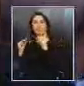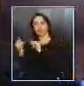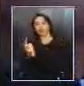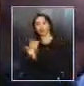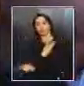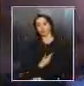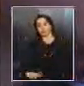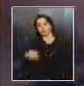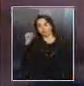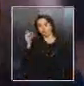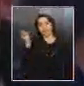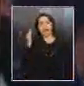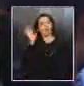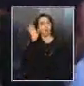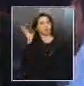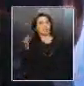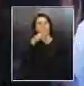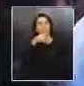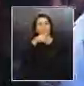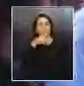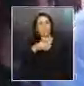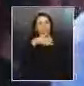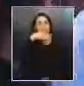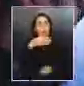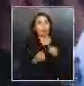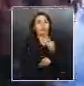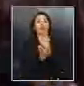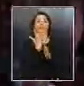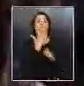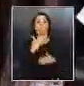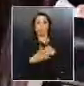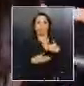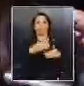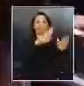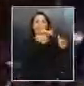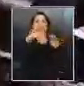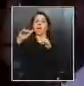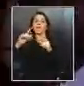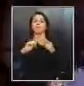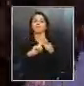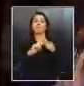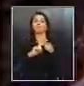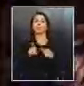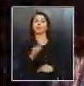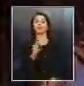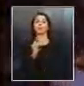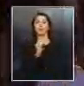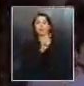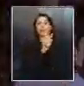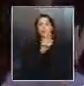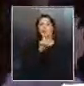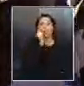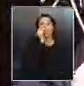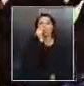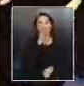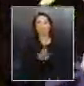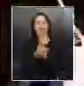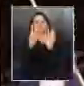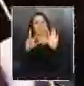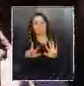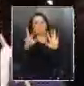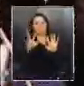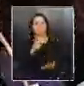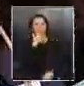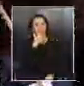antes de escuchar sus palabras les voy a comentar que se va a abrir un nuevo proceso de llamado a subsidios para postular entre el 21 de octubre y hasta el 18 de